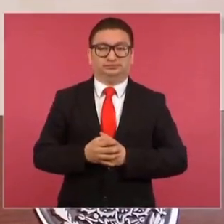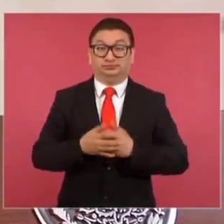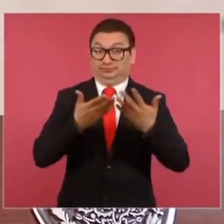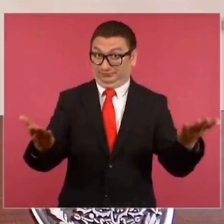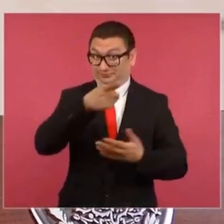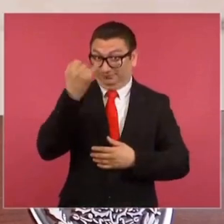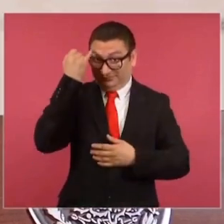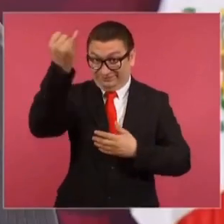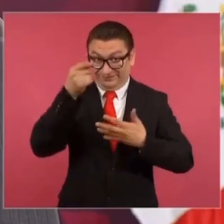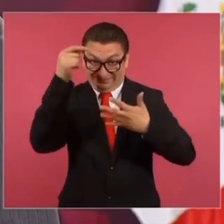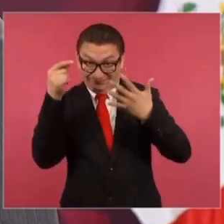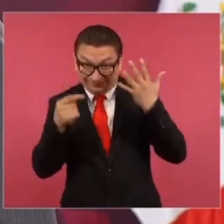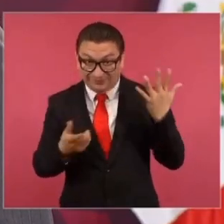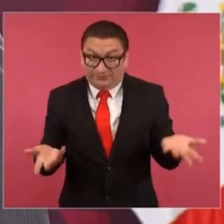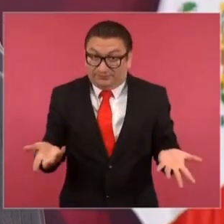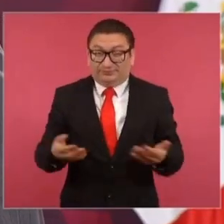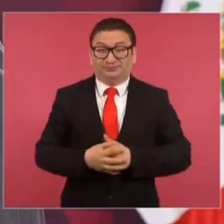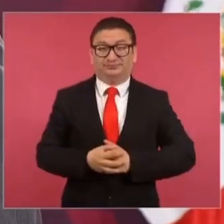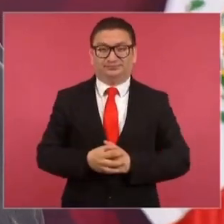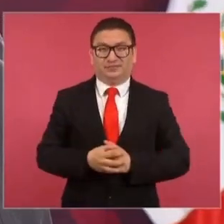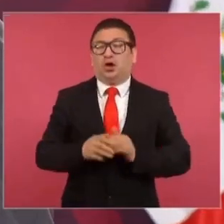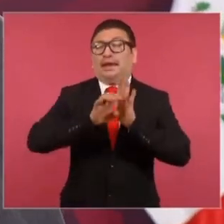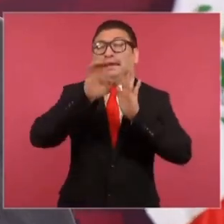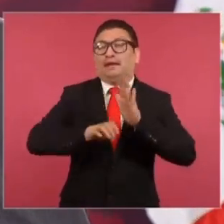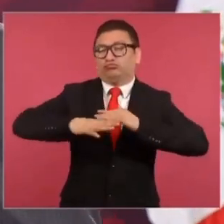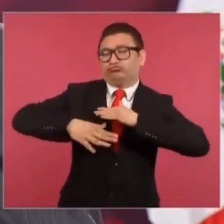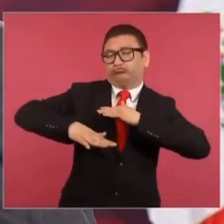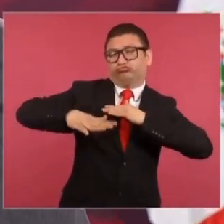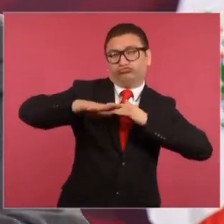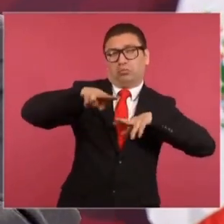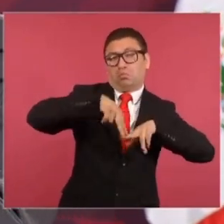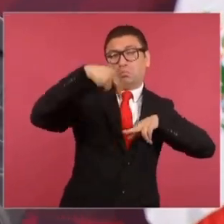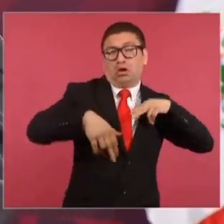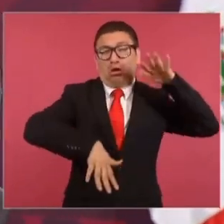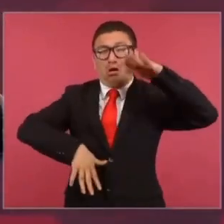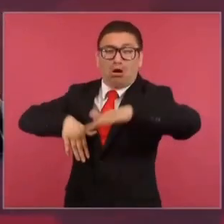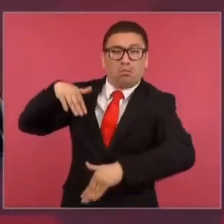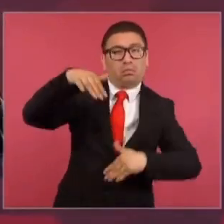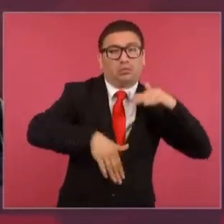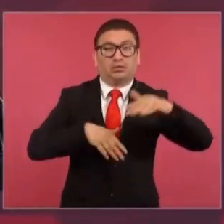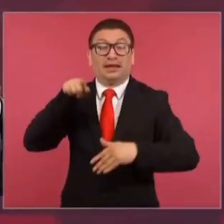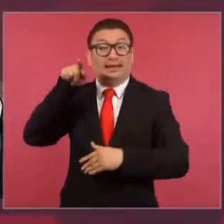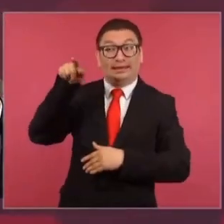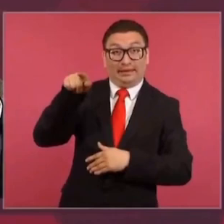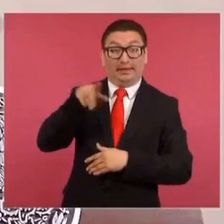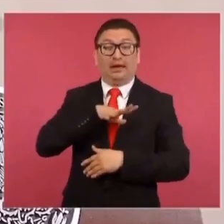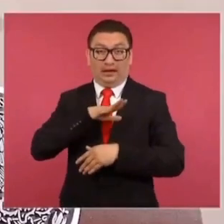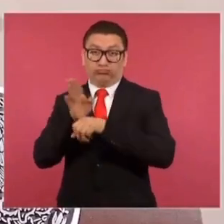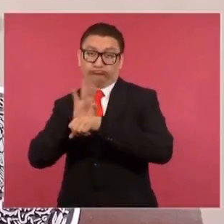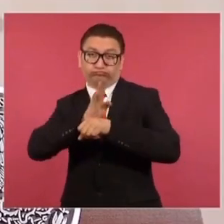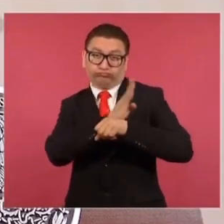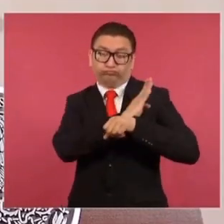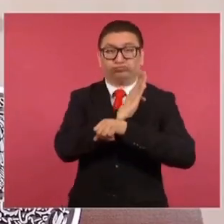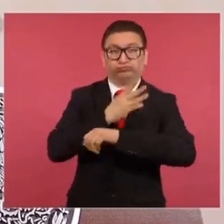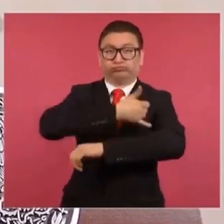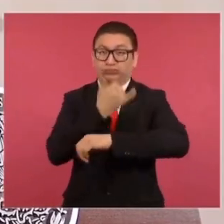Nada más imagínense lo que es poder nadar con el tiburón ballena.